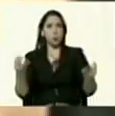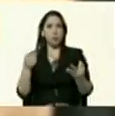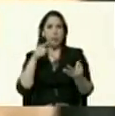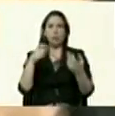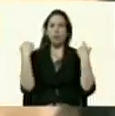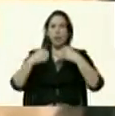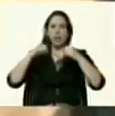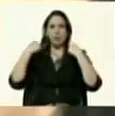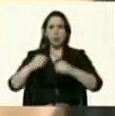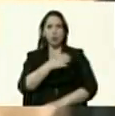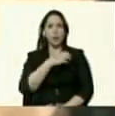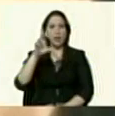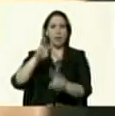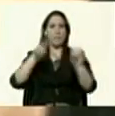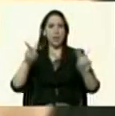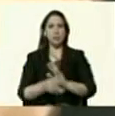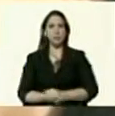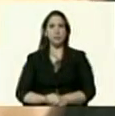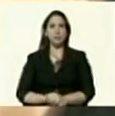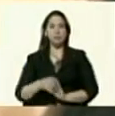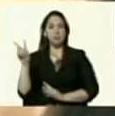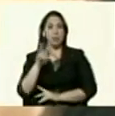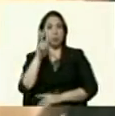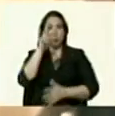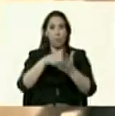ejercicios. Soberanía y Paz, Venezuela